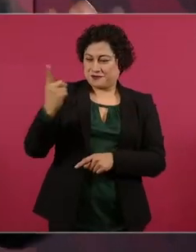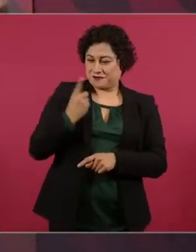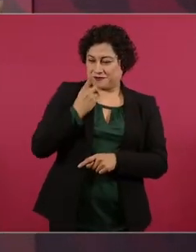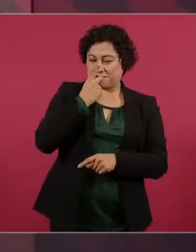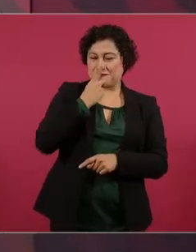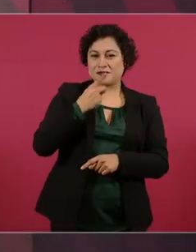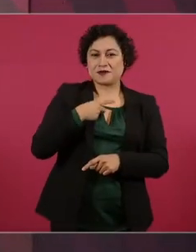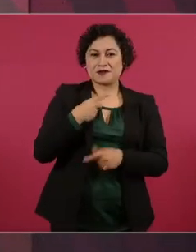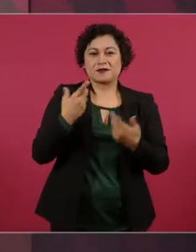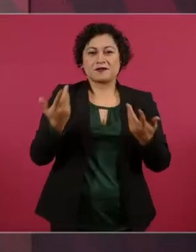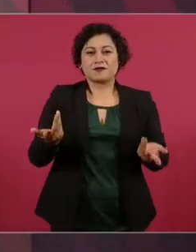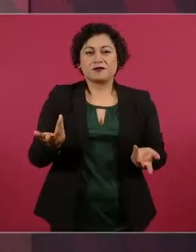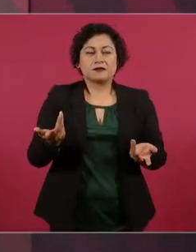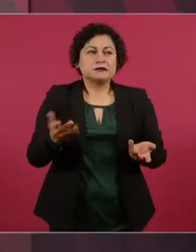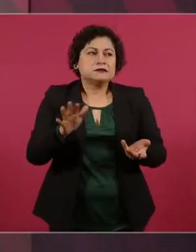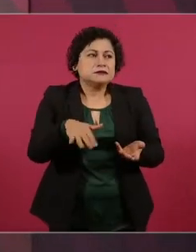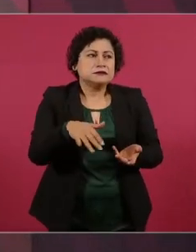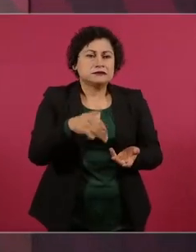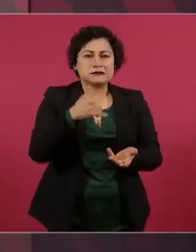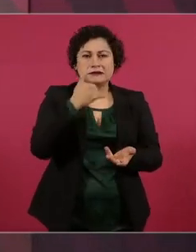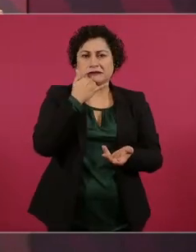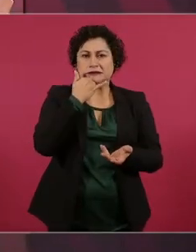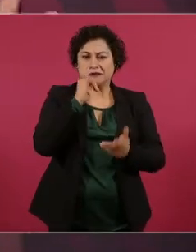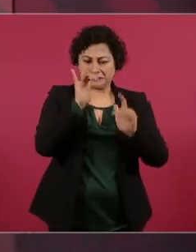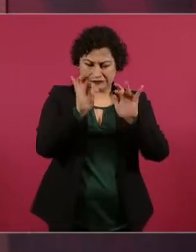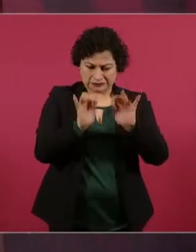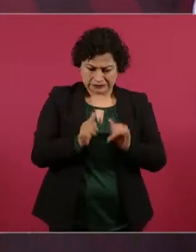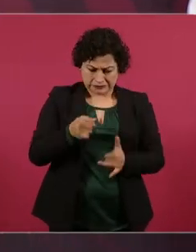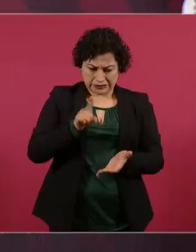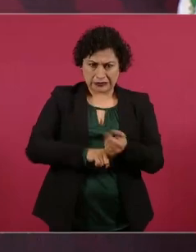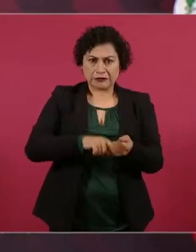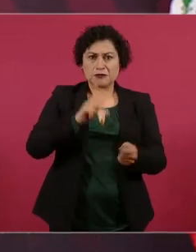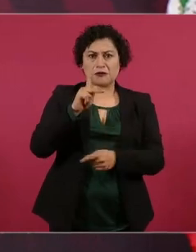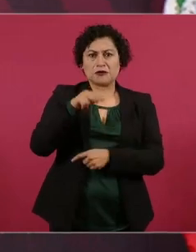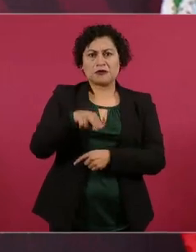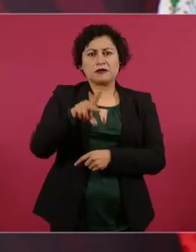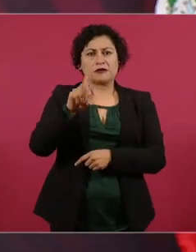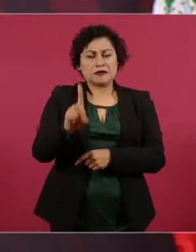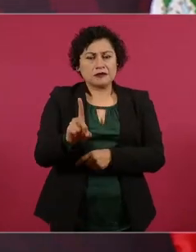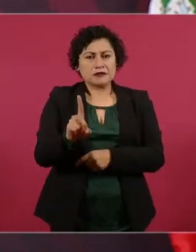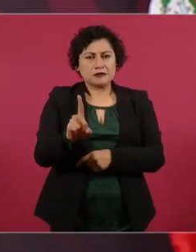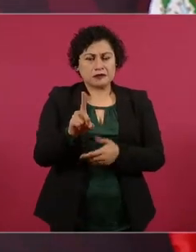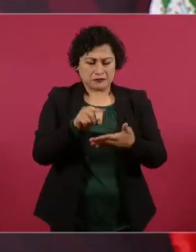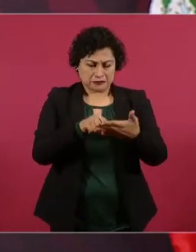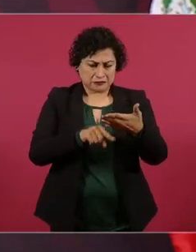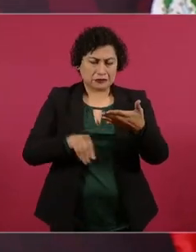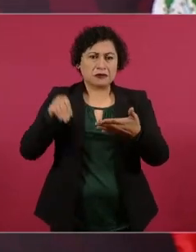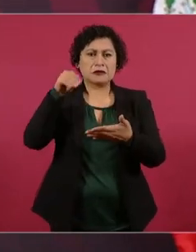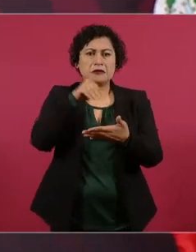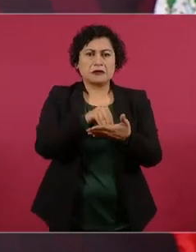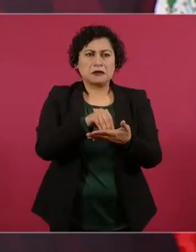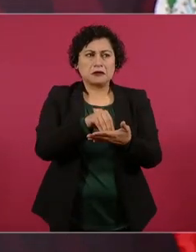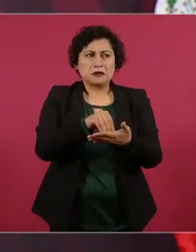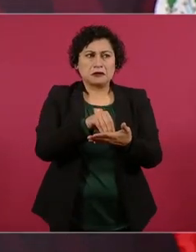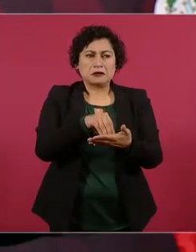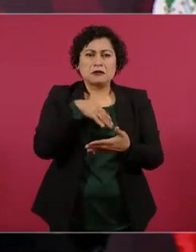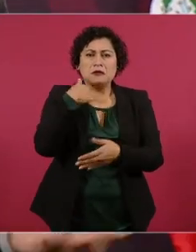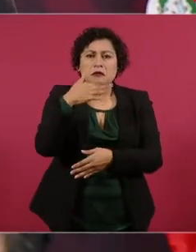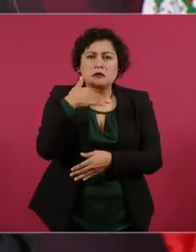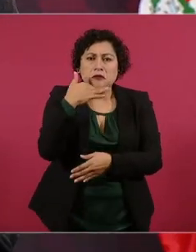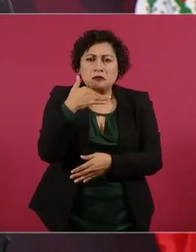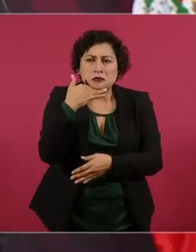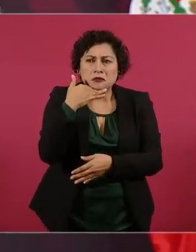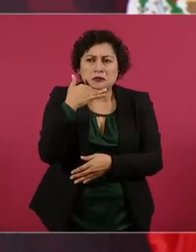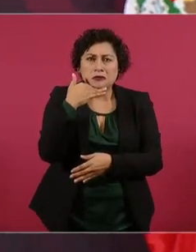es que cómo vamos a poner en el plan que vamos a enviar al Congreso que el principal problema de México es la corrupción. ¿Y por qué